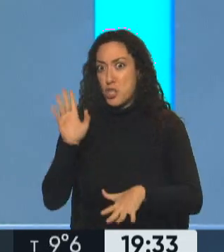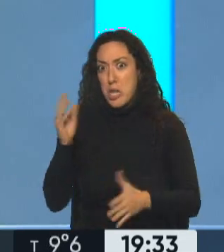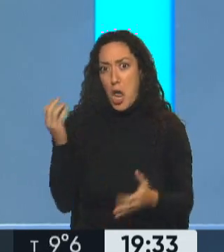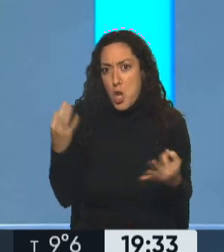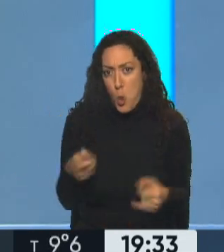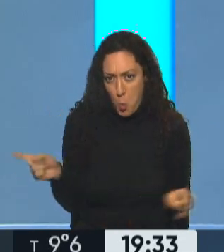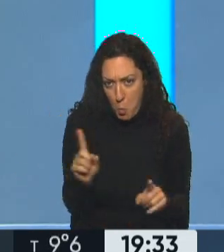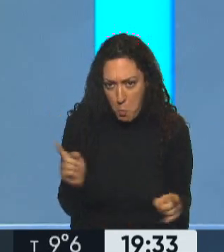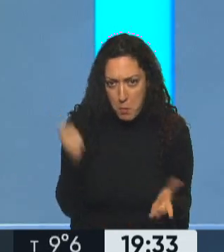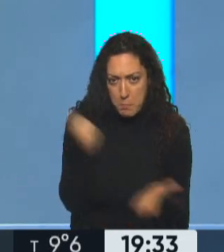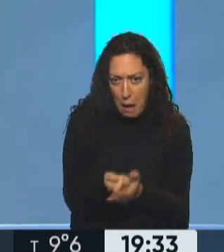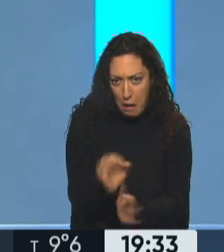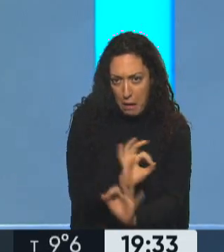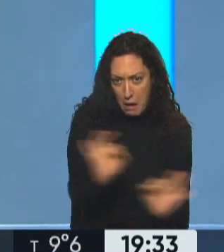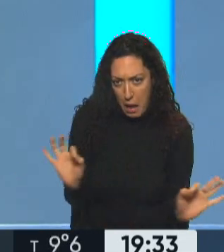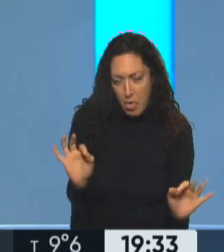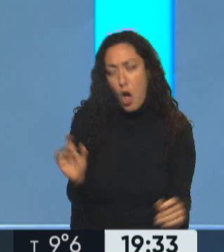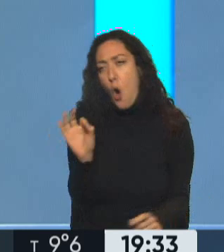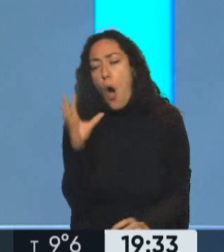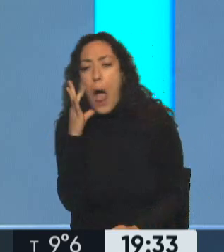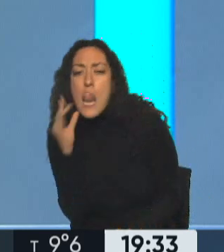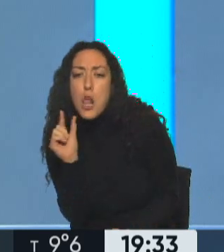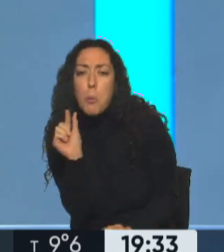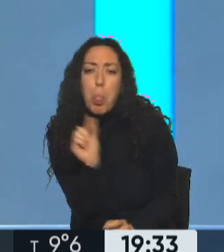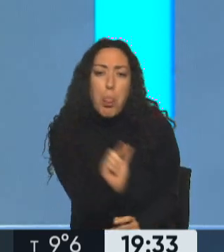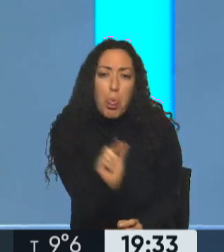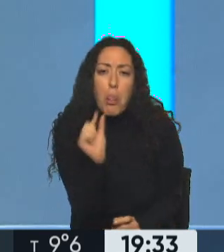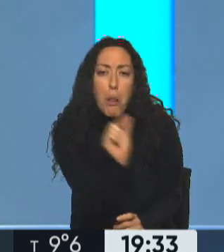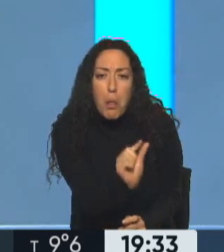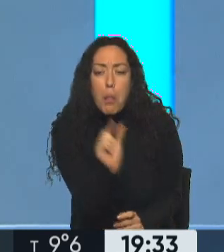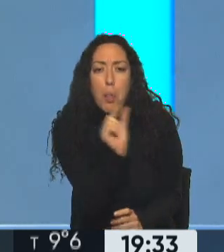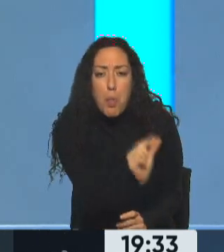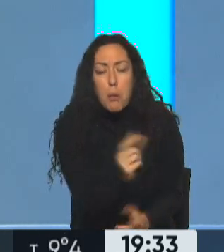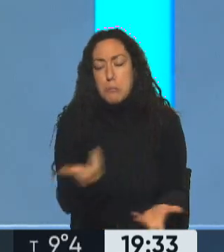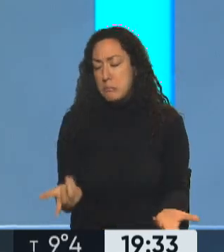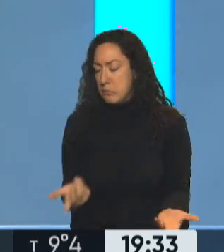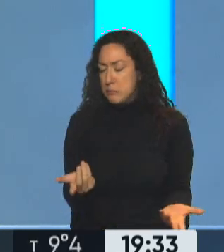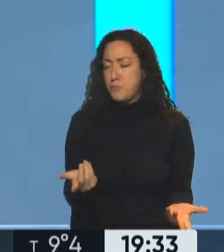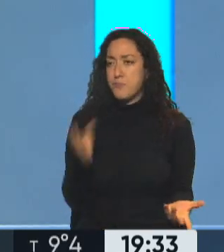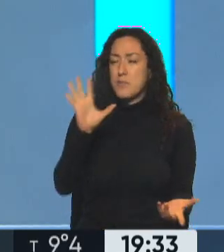¿no? O parcial, ¿no? Más del 50% nada y